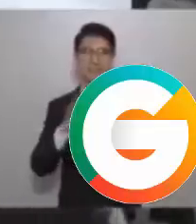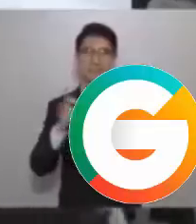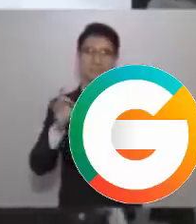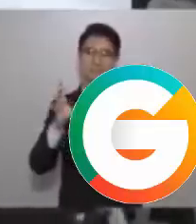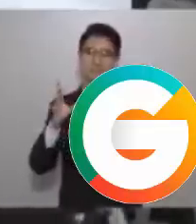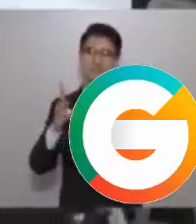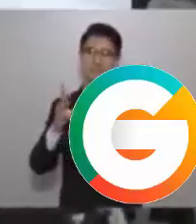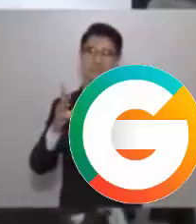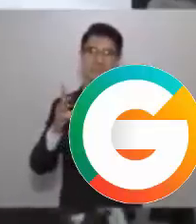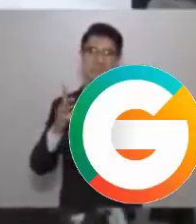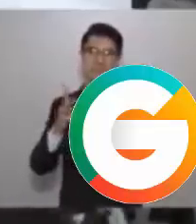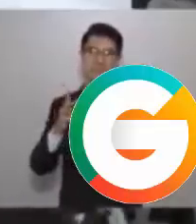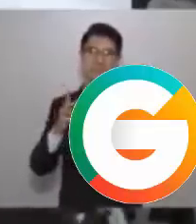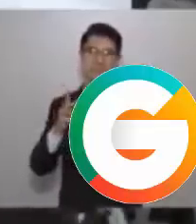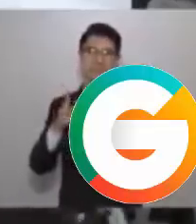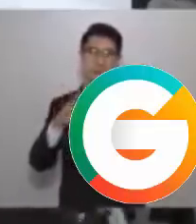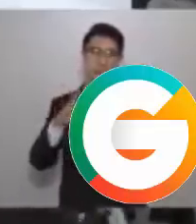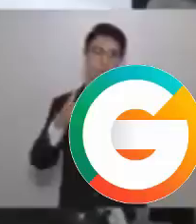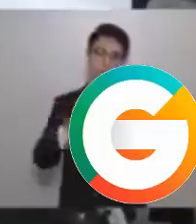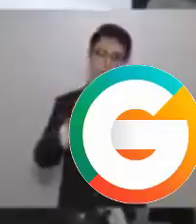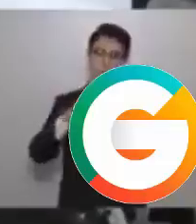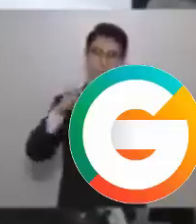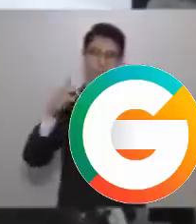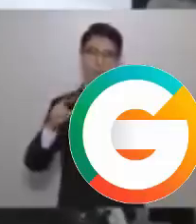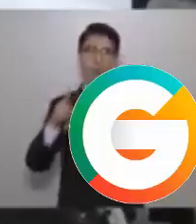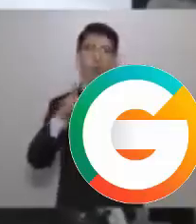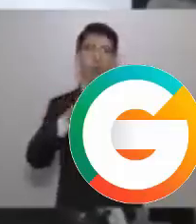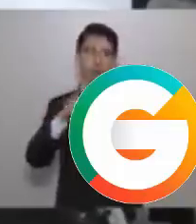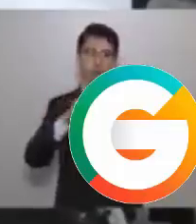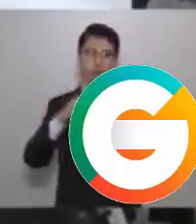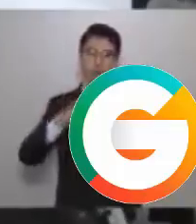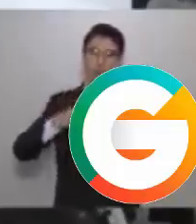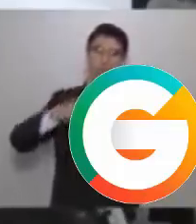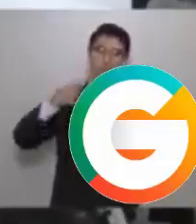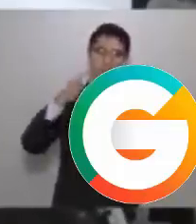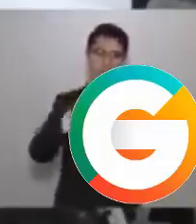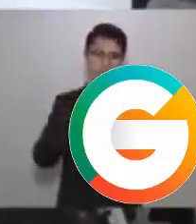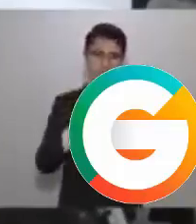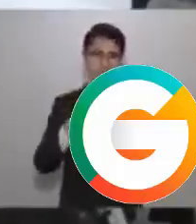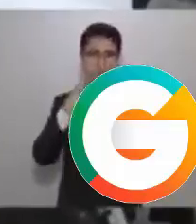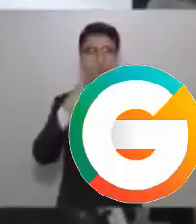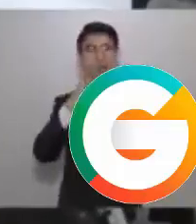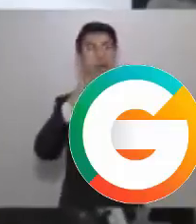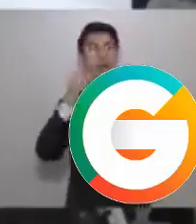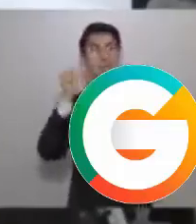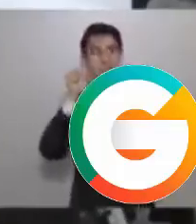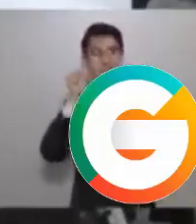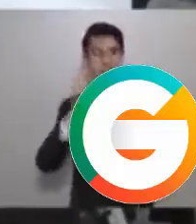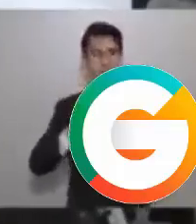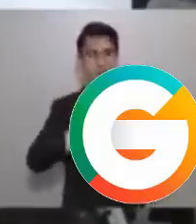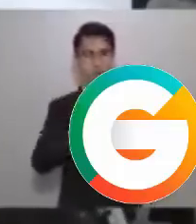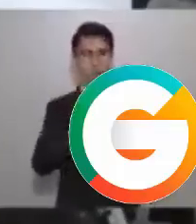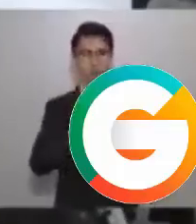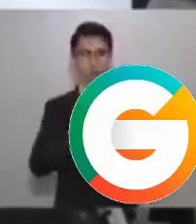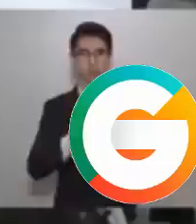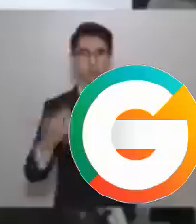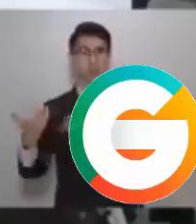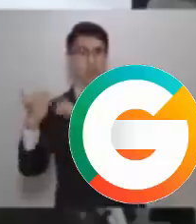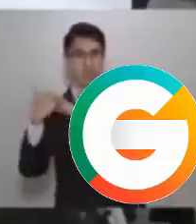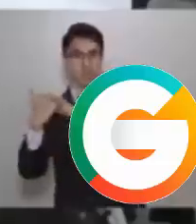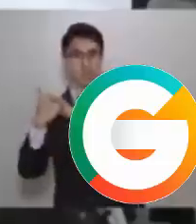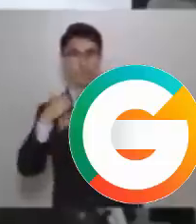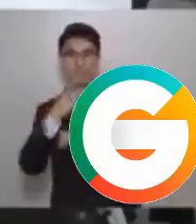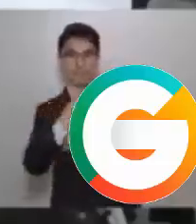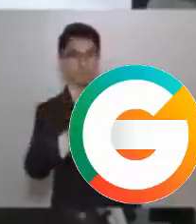de la conciencia en la vía pública de las inmediaciones de la colonia obrera en el municipio de Tijuana, por lo cual